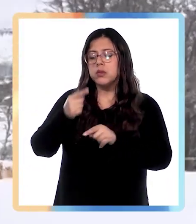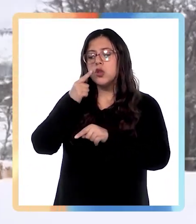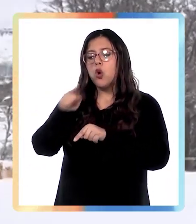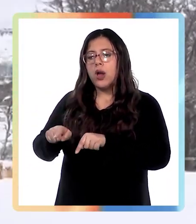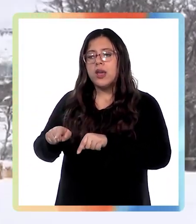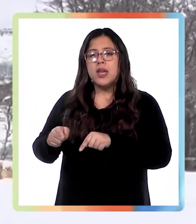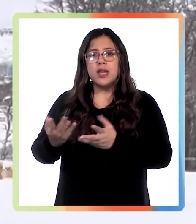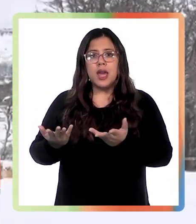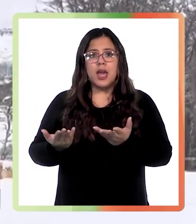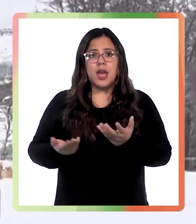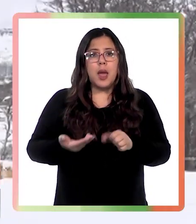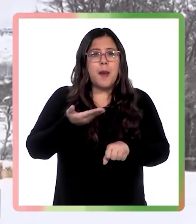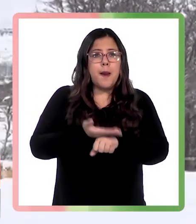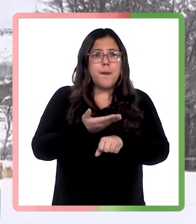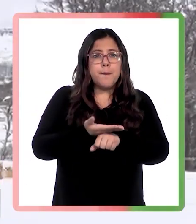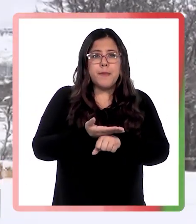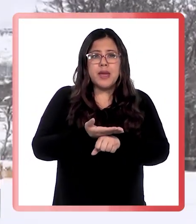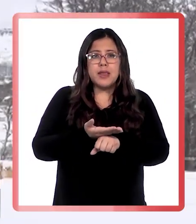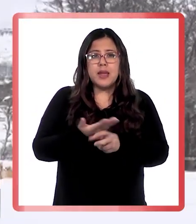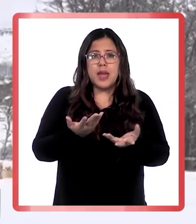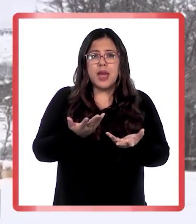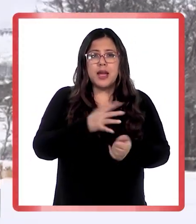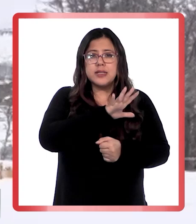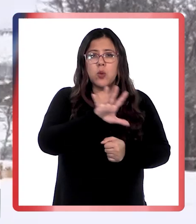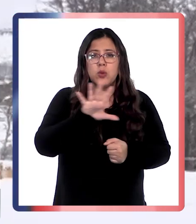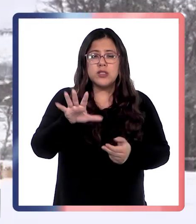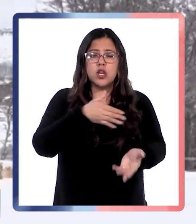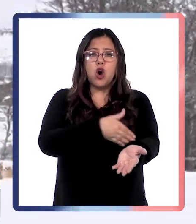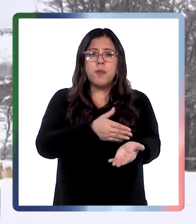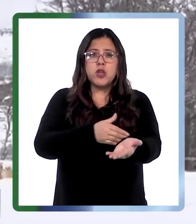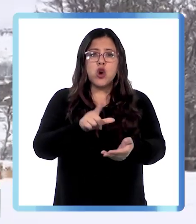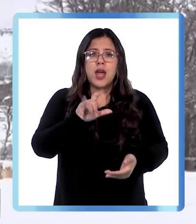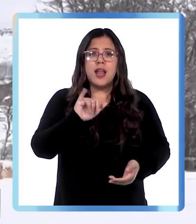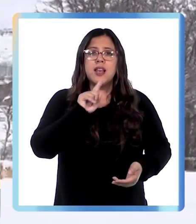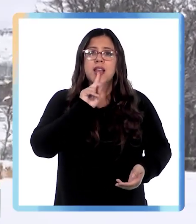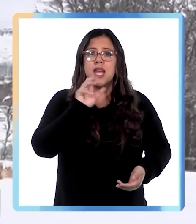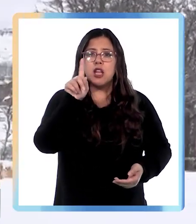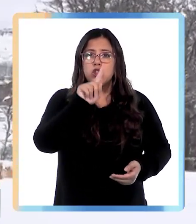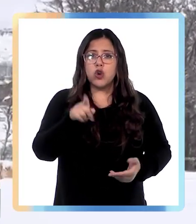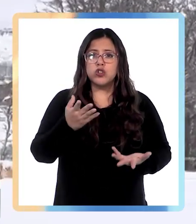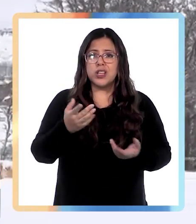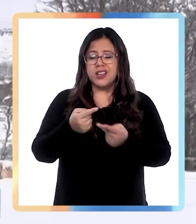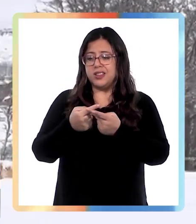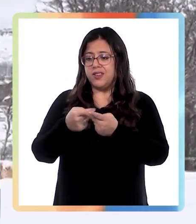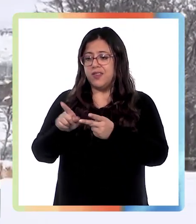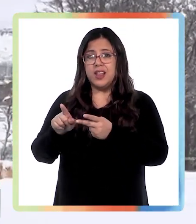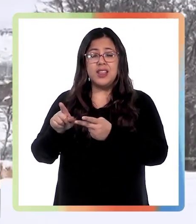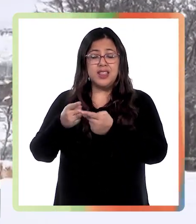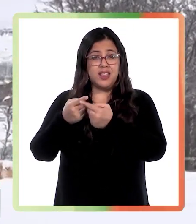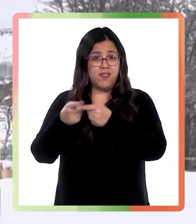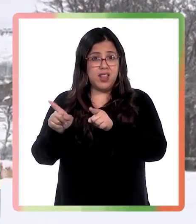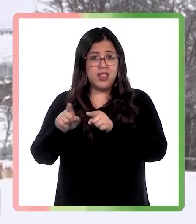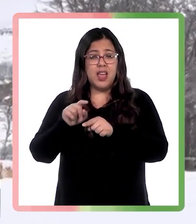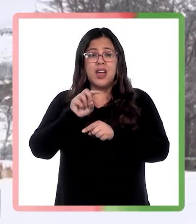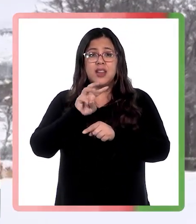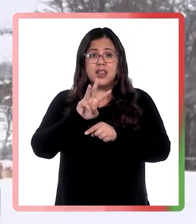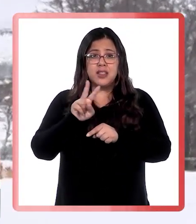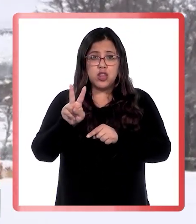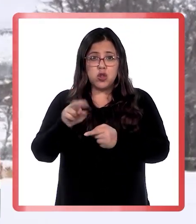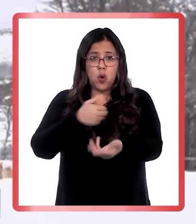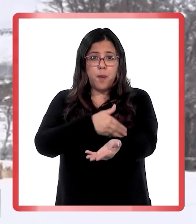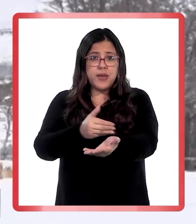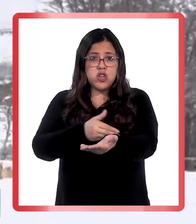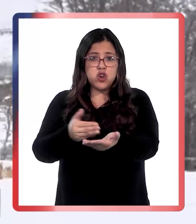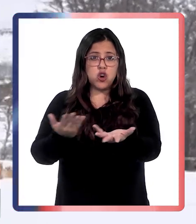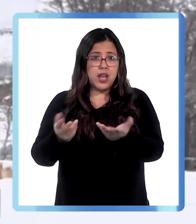en que la demanda que es de 55 millones de litros contra 32 que es un día normal